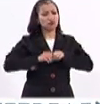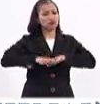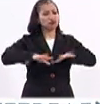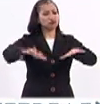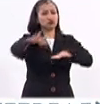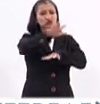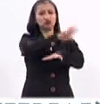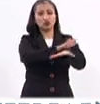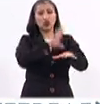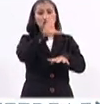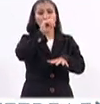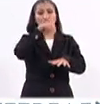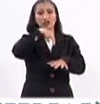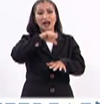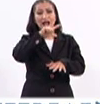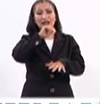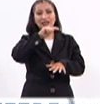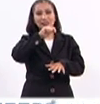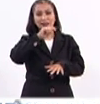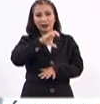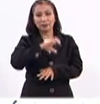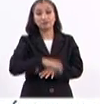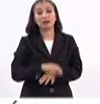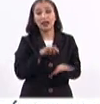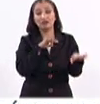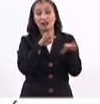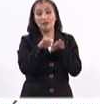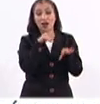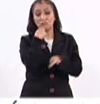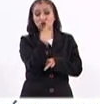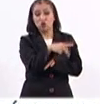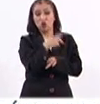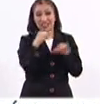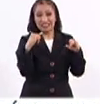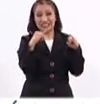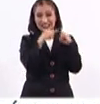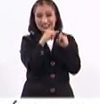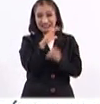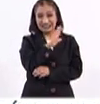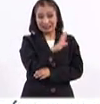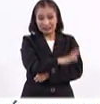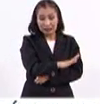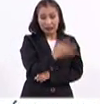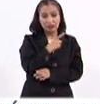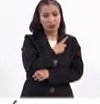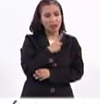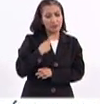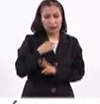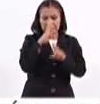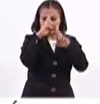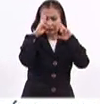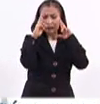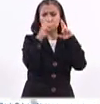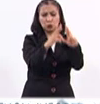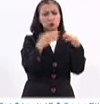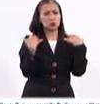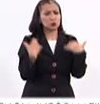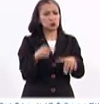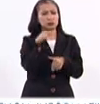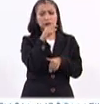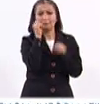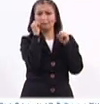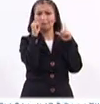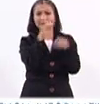alcances de la CONALITEG. El trabajo realizado por esta institución debe ser digno de respeto y